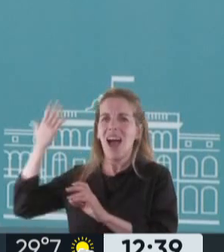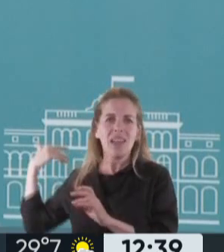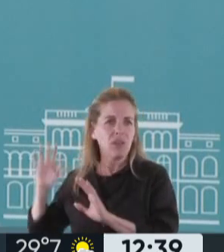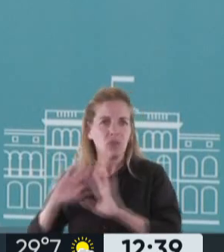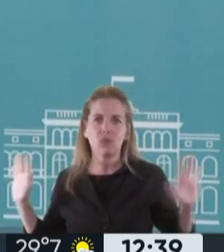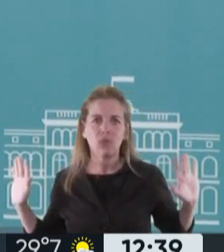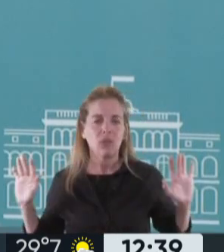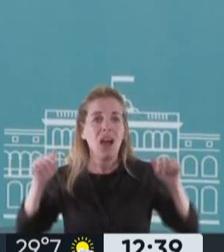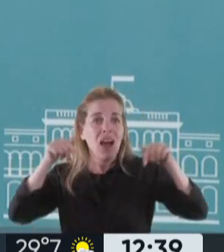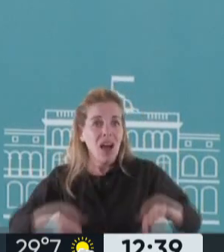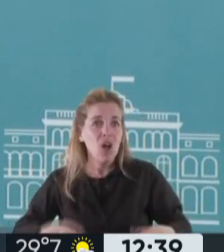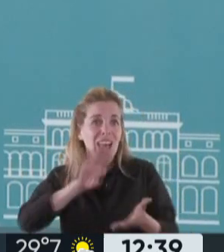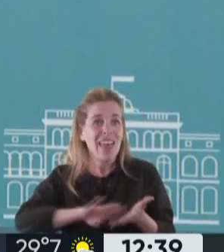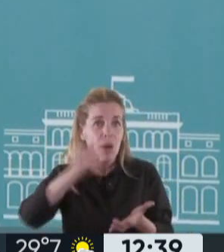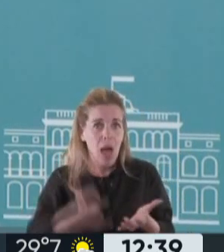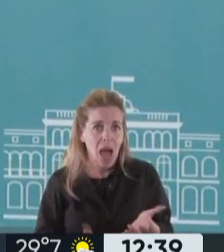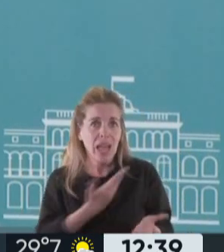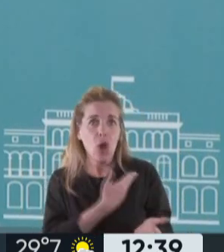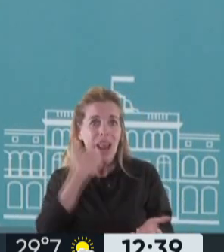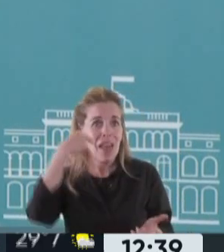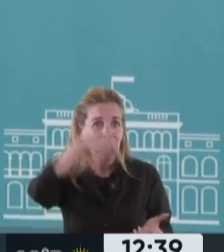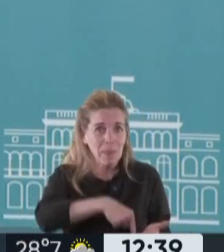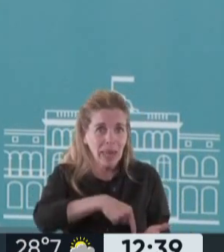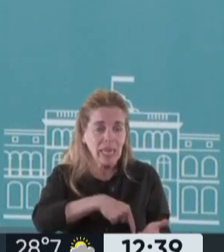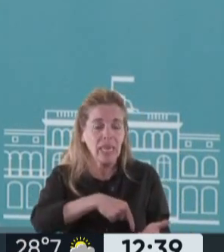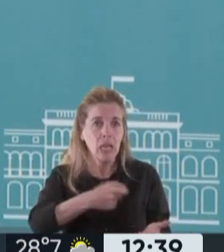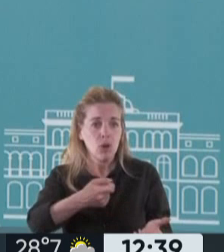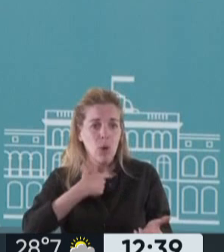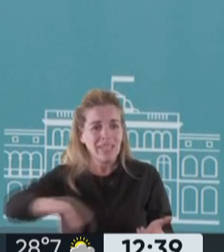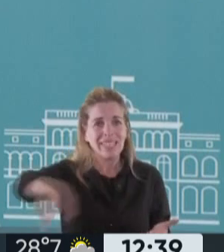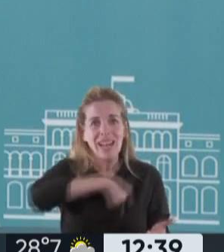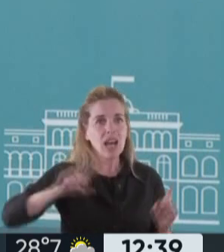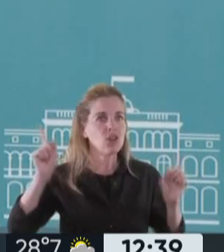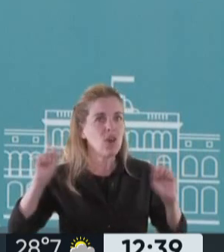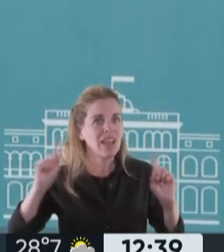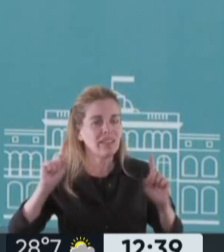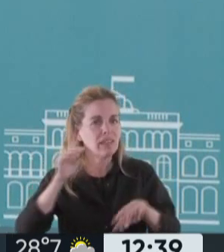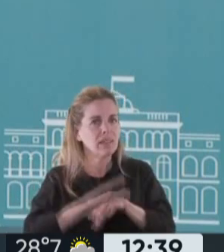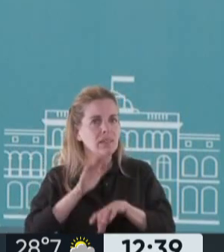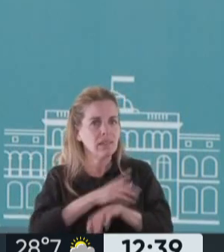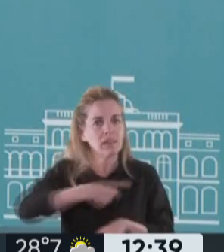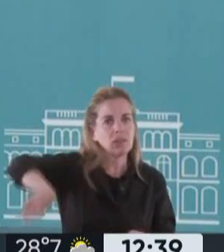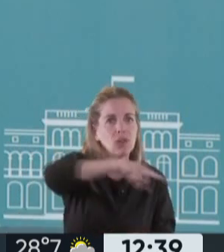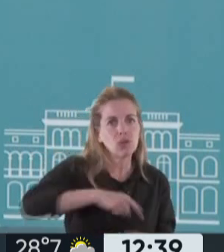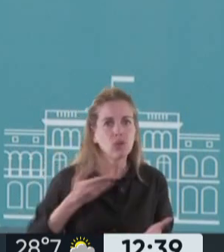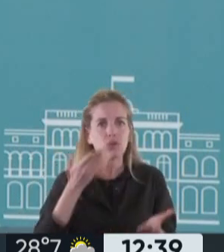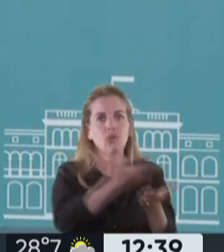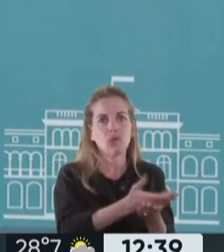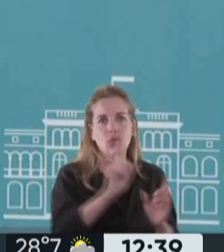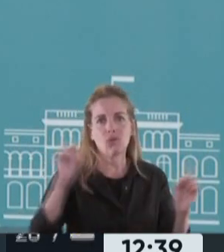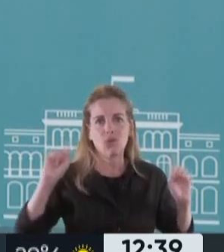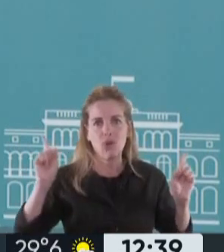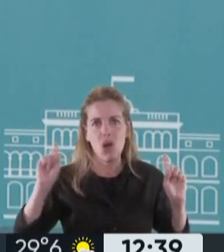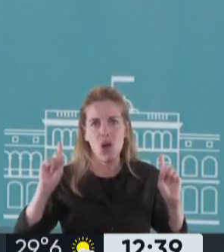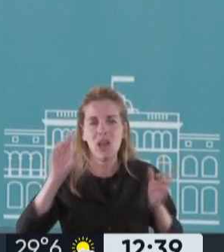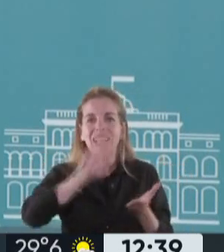Entonces, esta deuda con el Fondo Monetario Internacional, hay que decirlo una vez más, no la tomamos nosotros. Esta